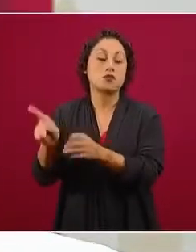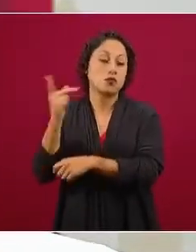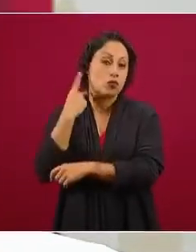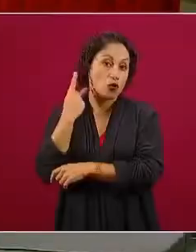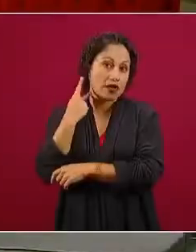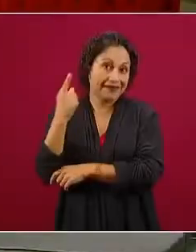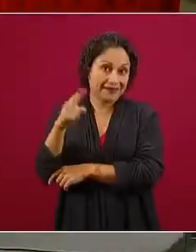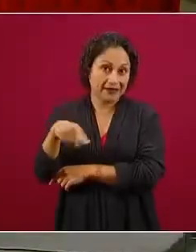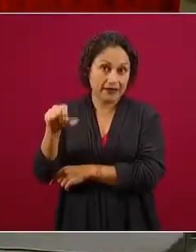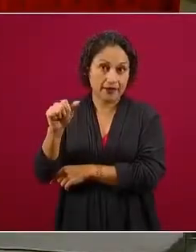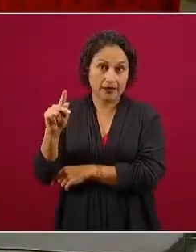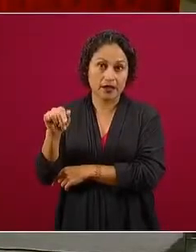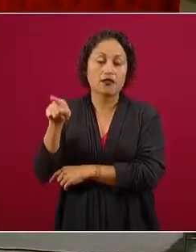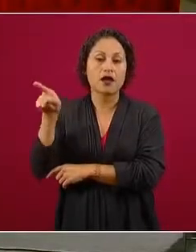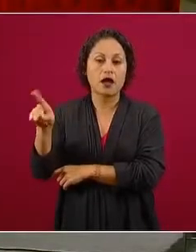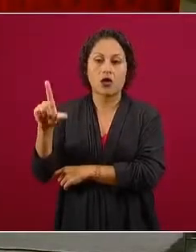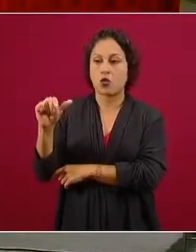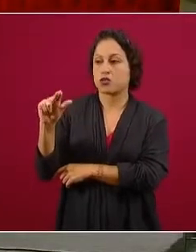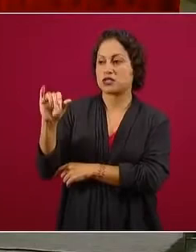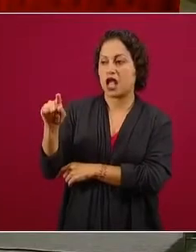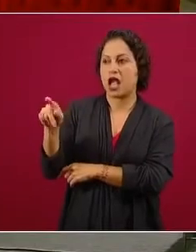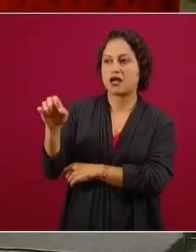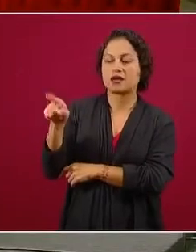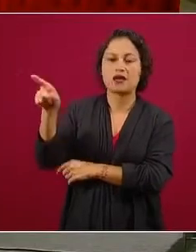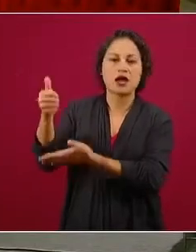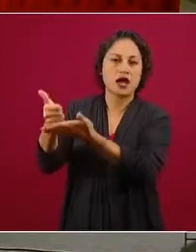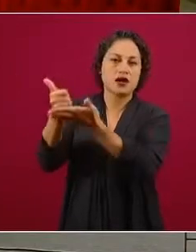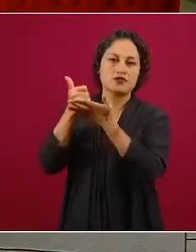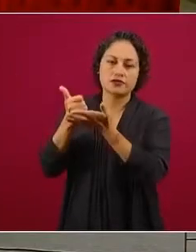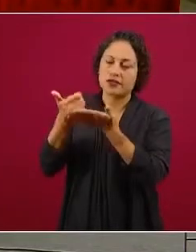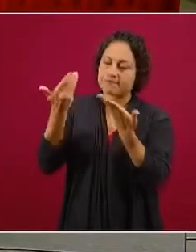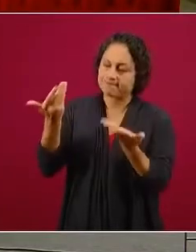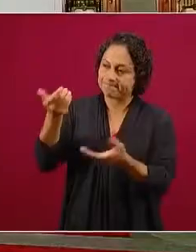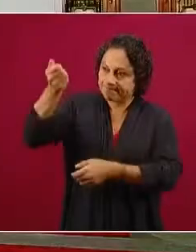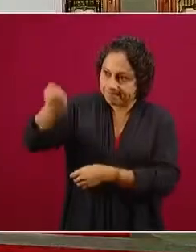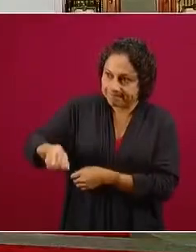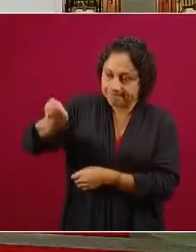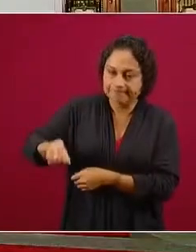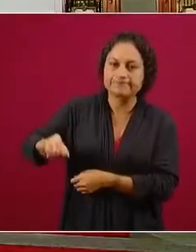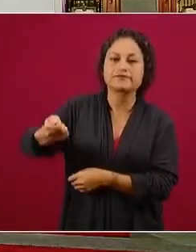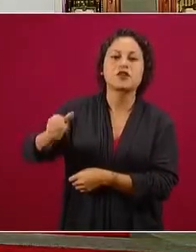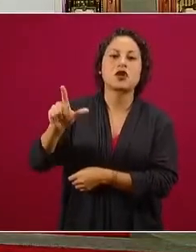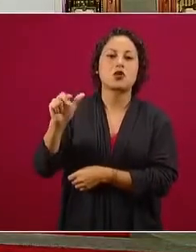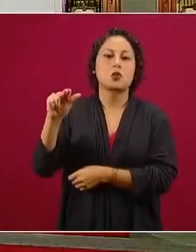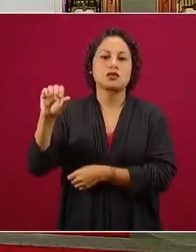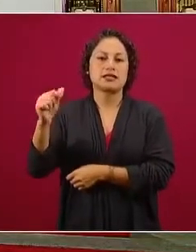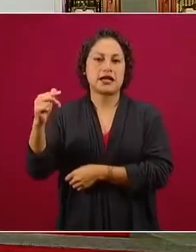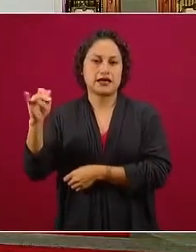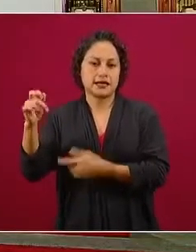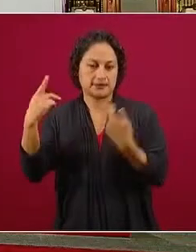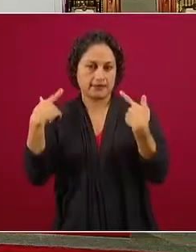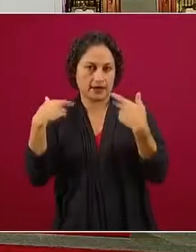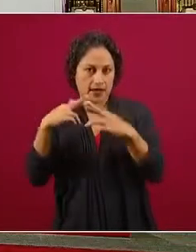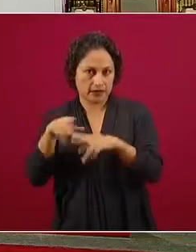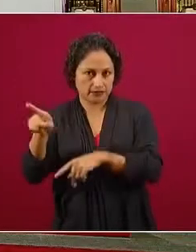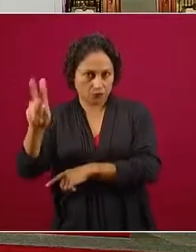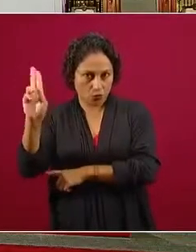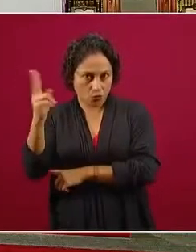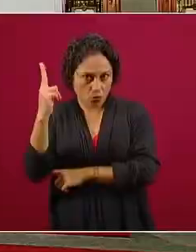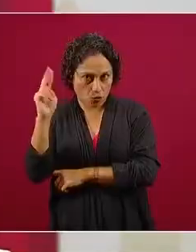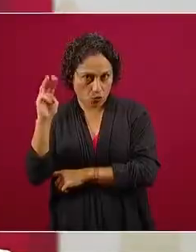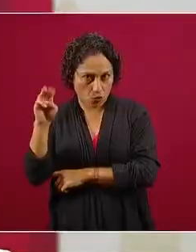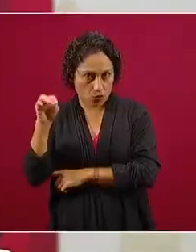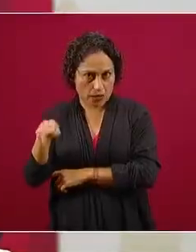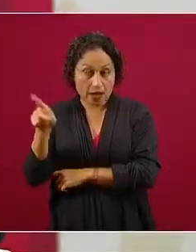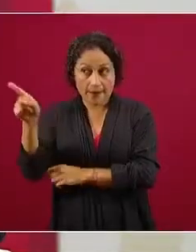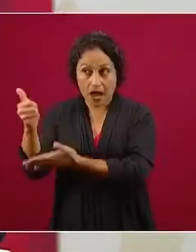ayudado muchísimo, y desde aquí le mando un saludo y todo mi agradecimiento al profesor Luis Ángel Hurtado, para